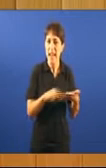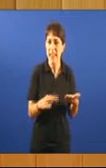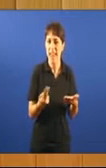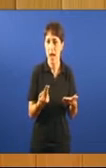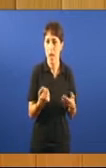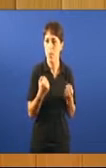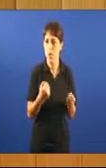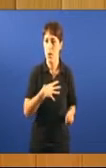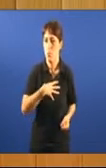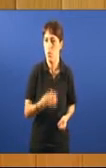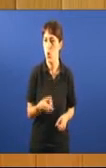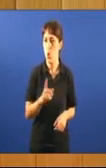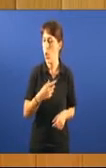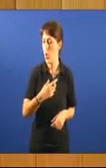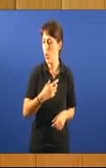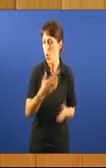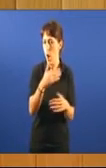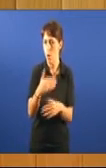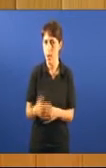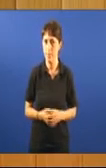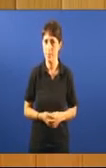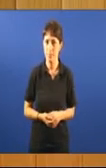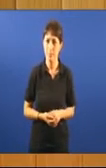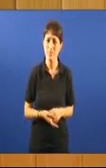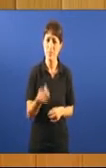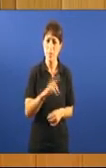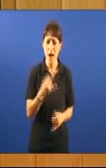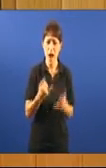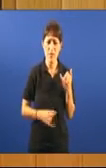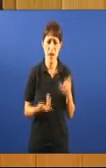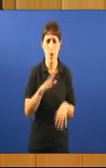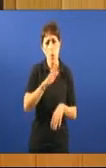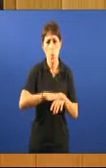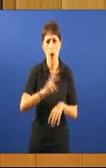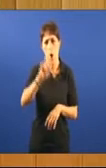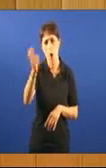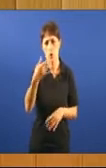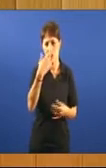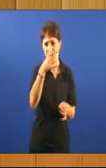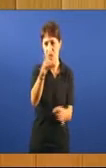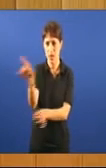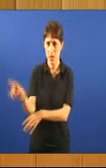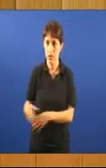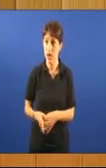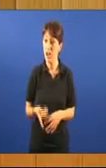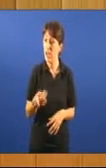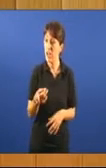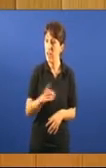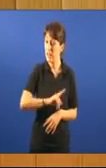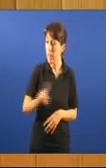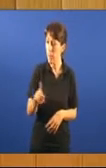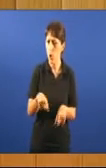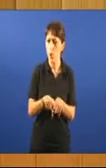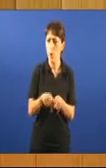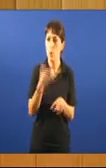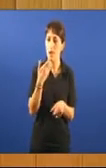en tirar balóns fora, en botar a culpa a outros. E, en cambio, non reclamou, desde que vostede é